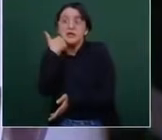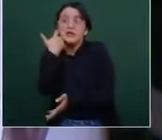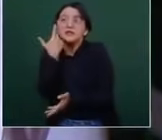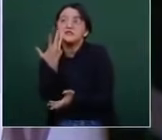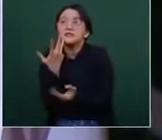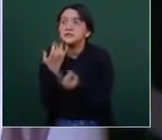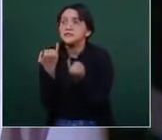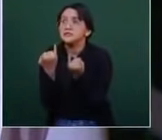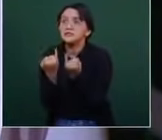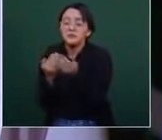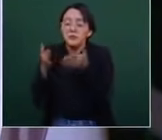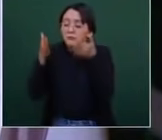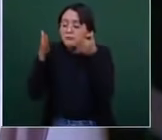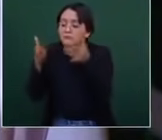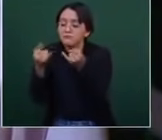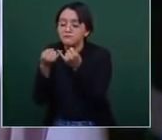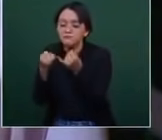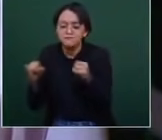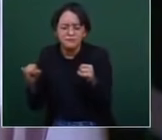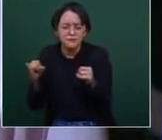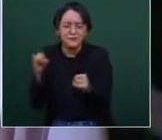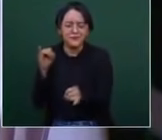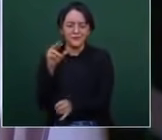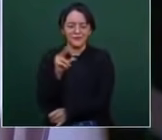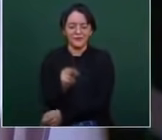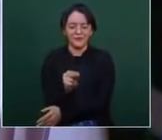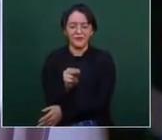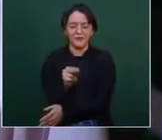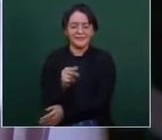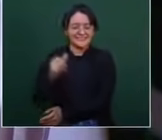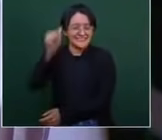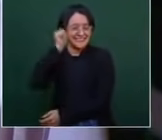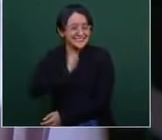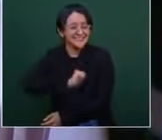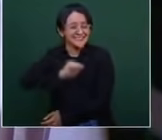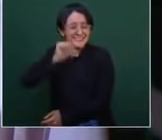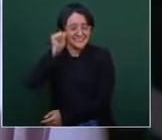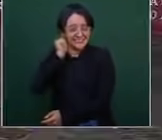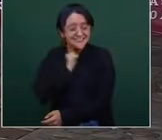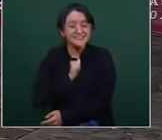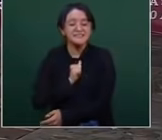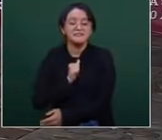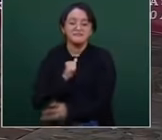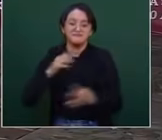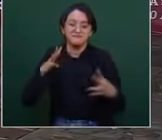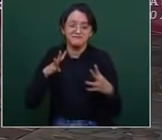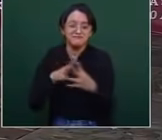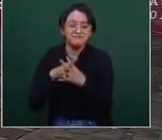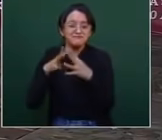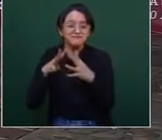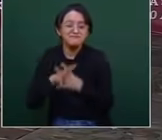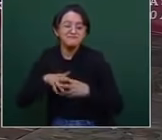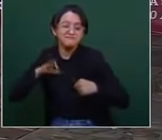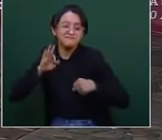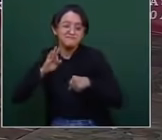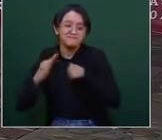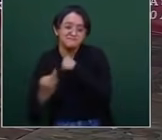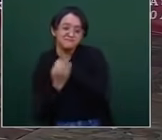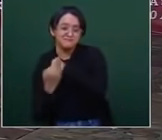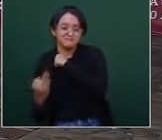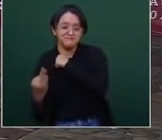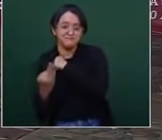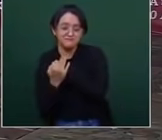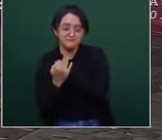que, al contrario, combatieron hasta el último momento a los insurgentes. Así pues, la nación independiente